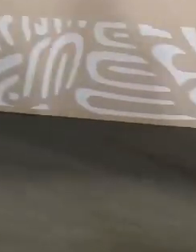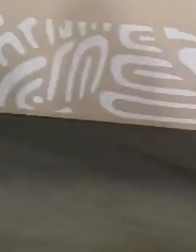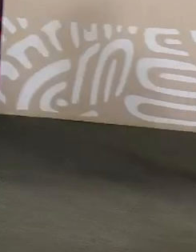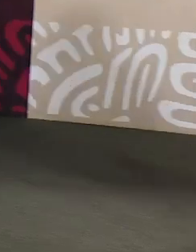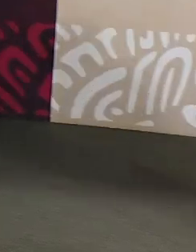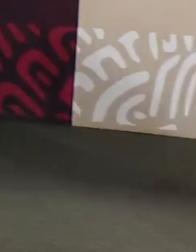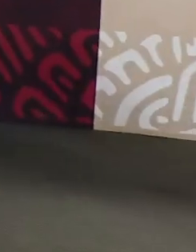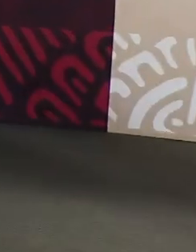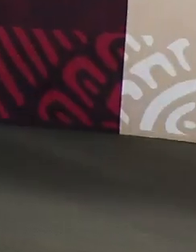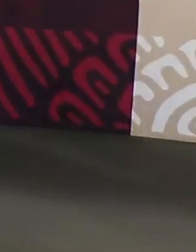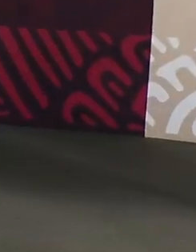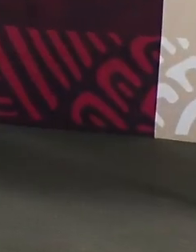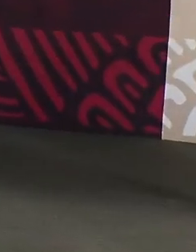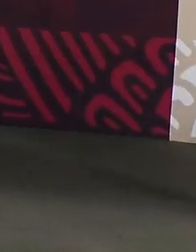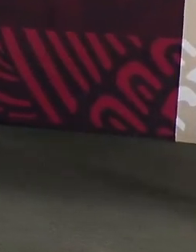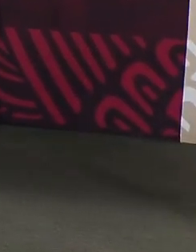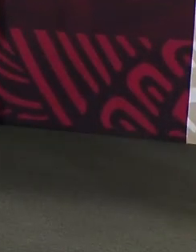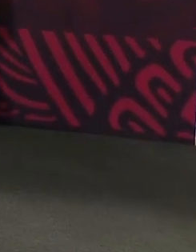Ánimo.